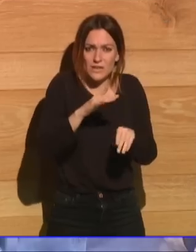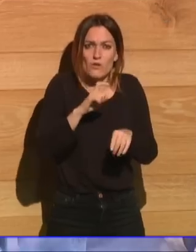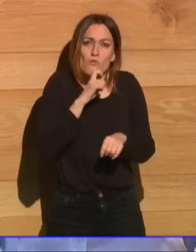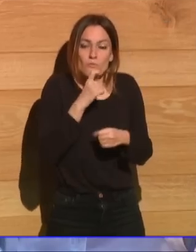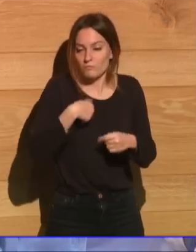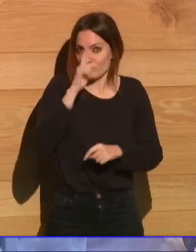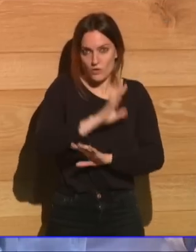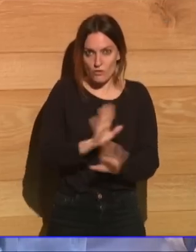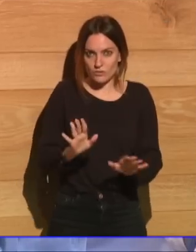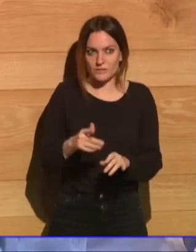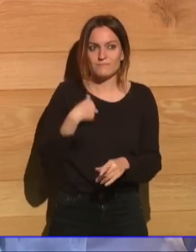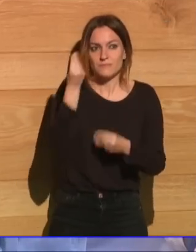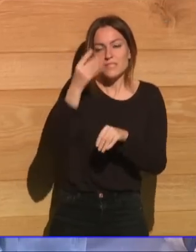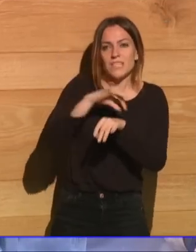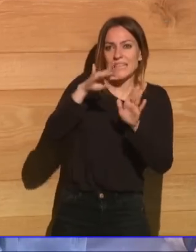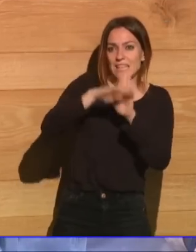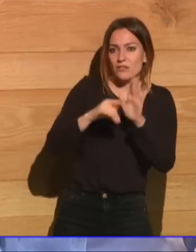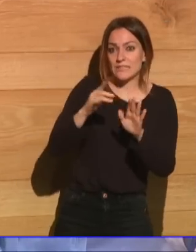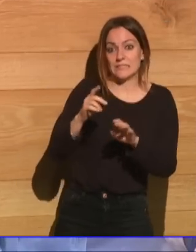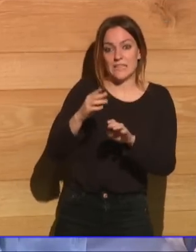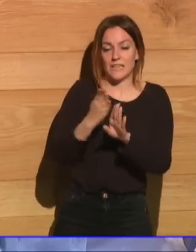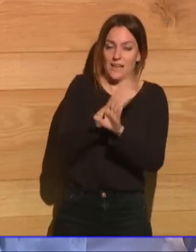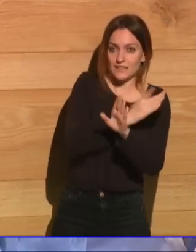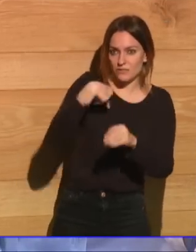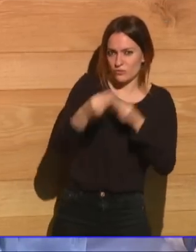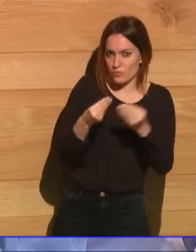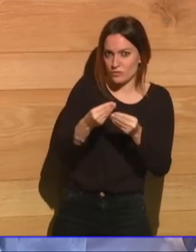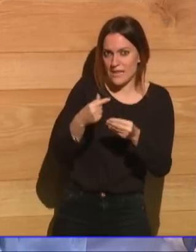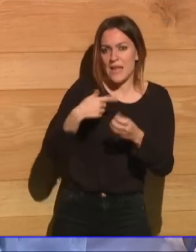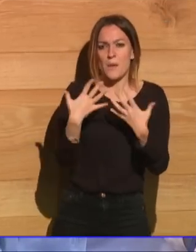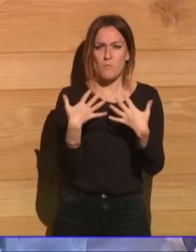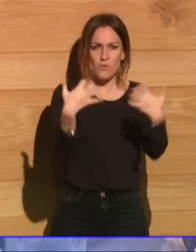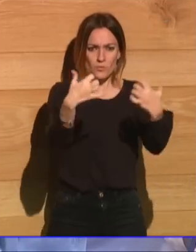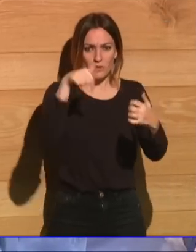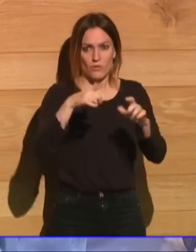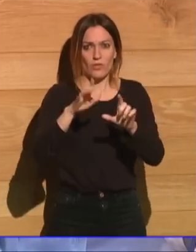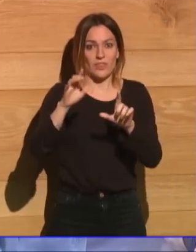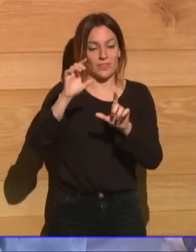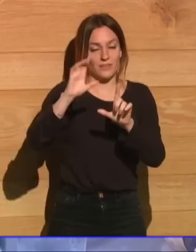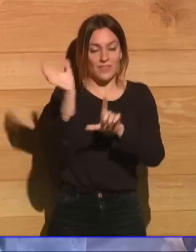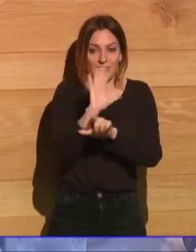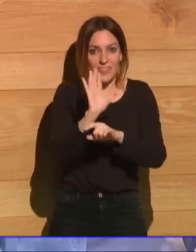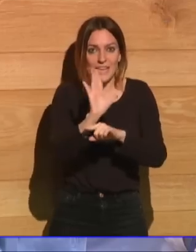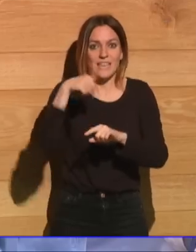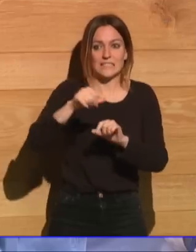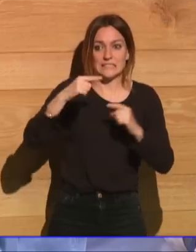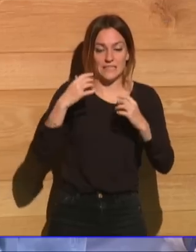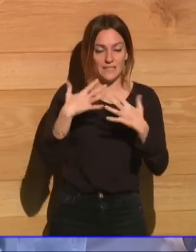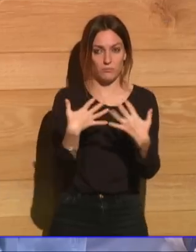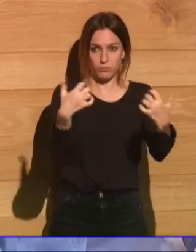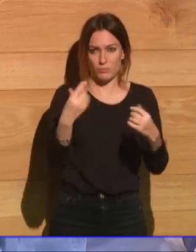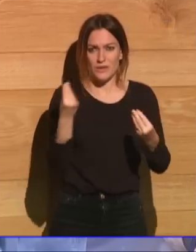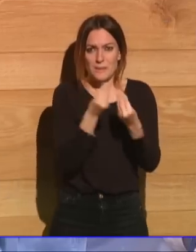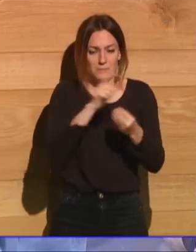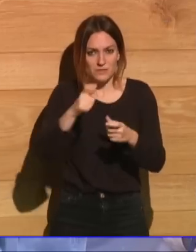referían a sus guiones anteriores, que era como, no, estás hablándole a un público que no es el que nos va a llenar las salas de cine, a lo mejor en Japón. Sí, yo lo